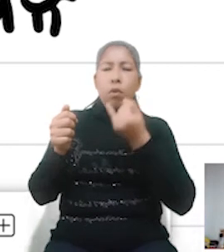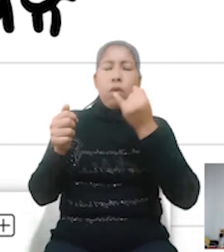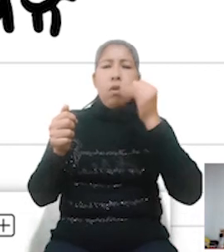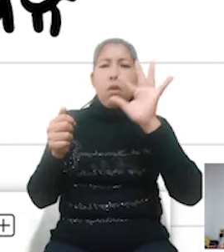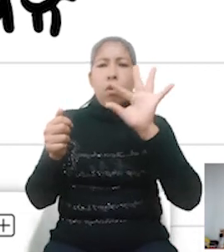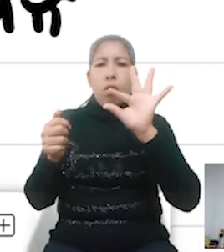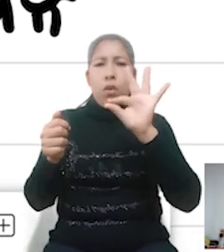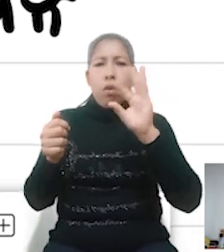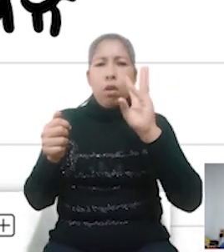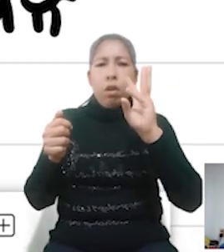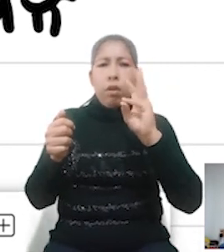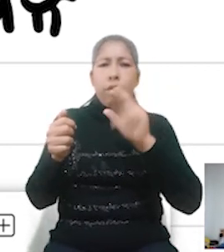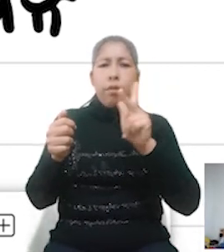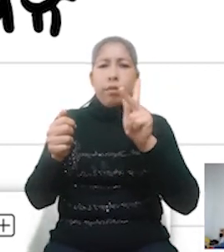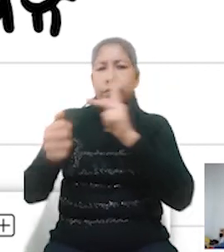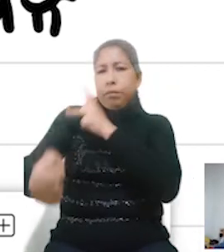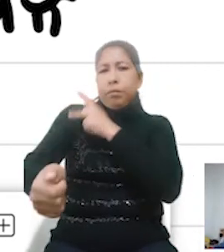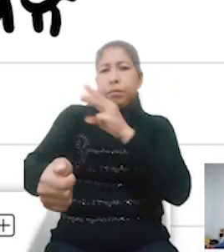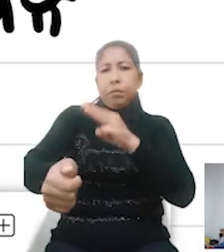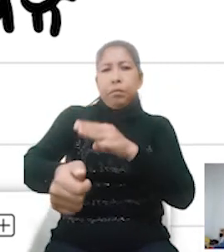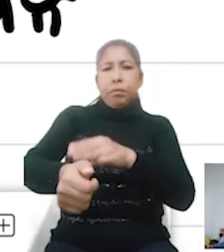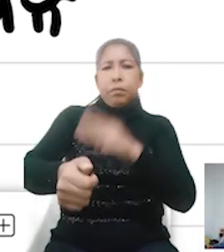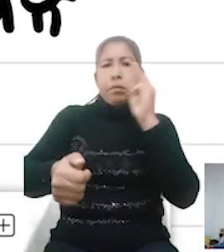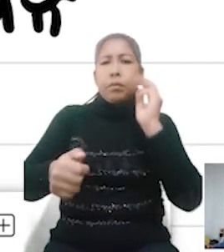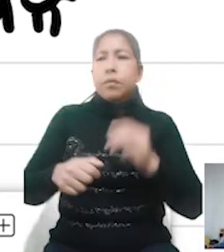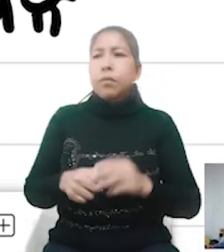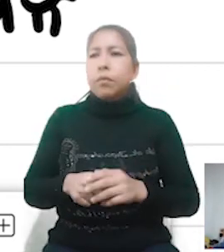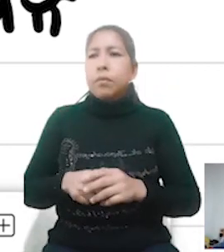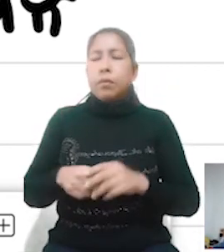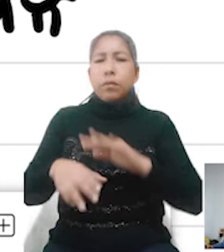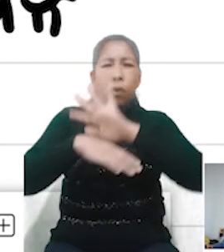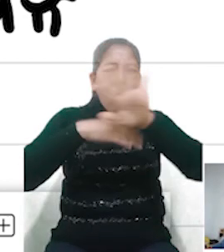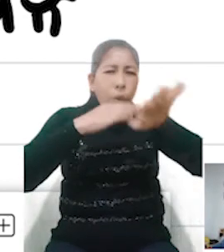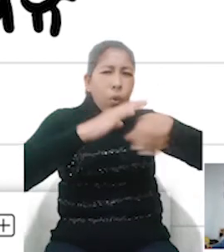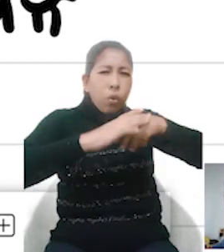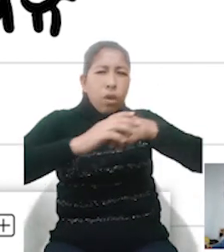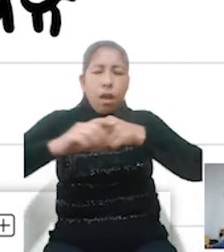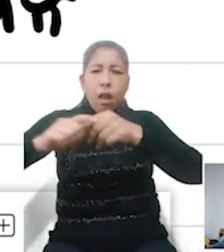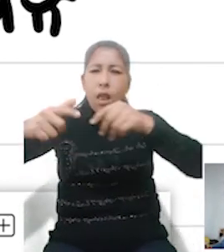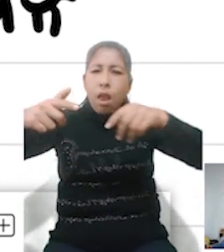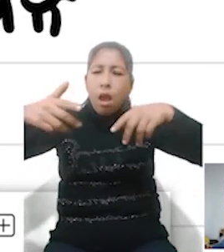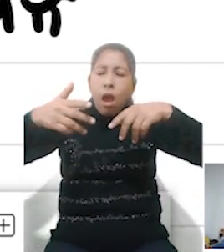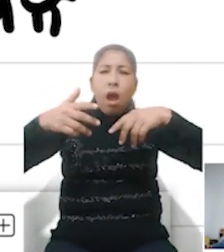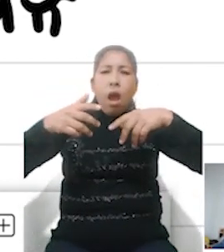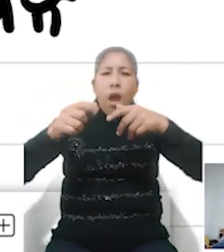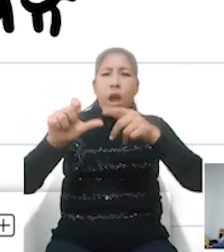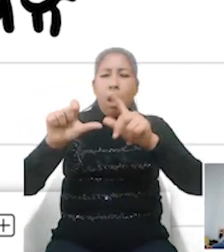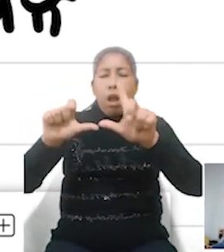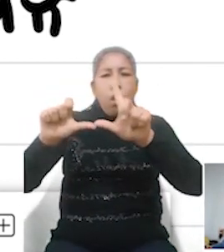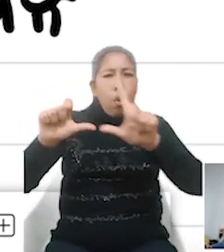98.96 kilómetros. Entonces tenemos que nuestro arco, la longitud del arco,